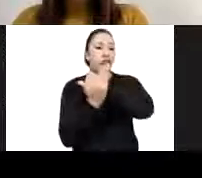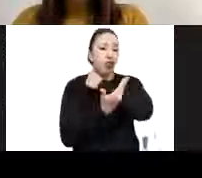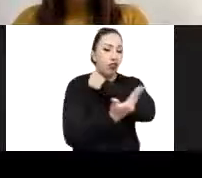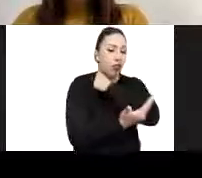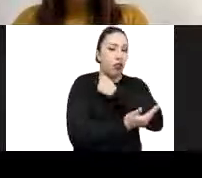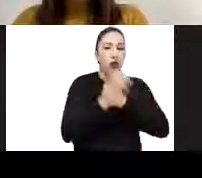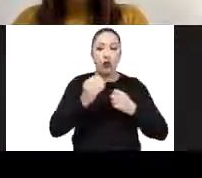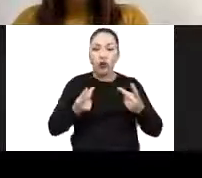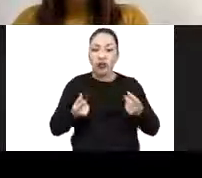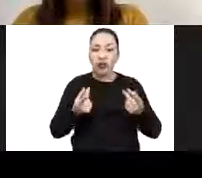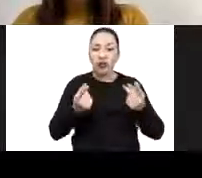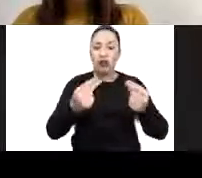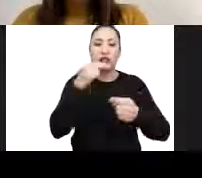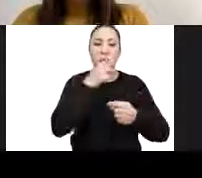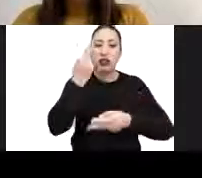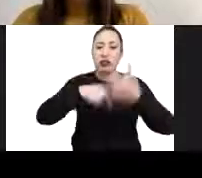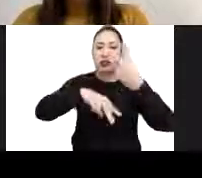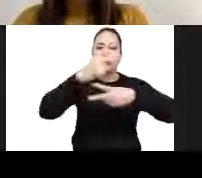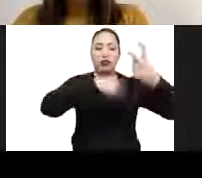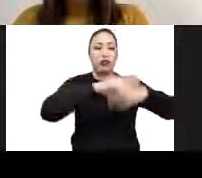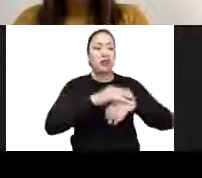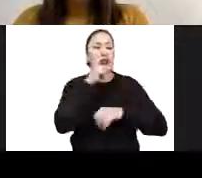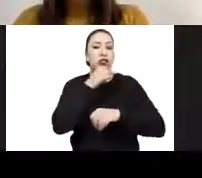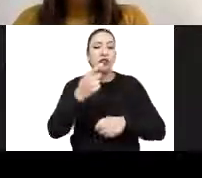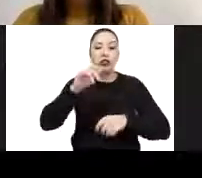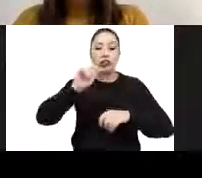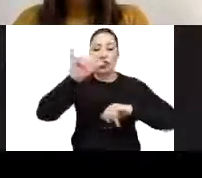acelerados de erosión, a los cambios en el uso del suelo y